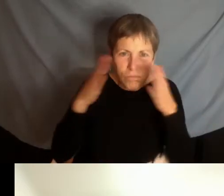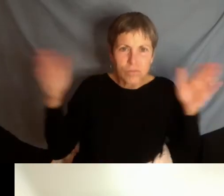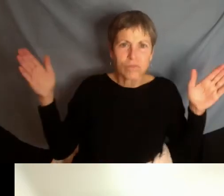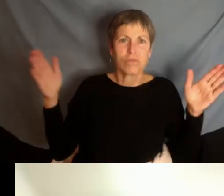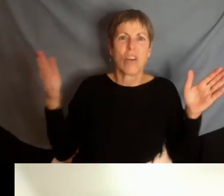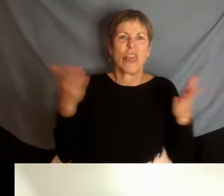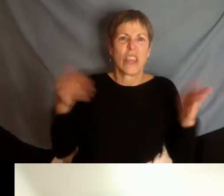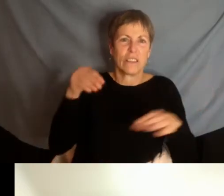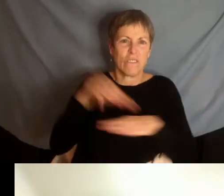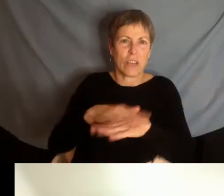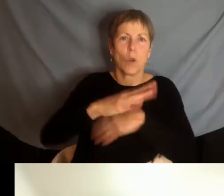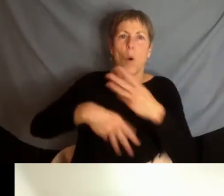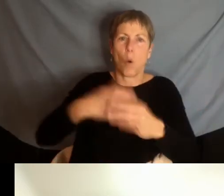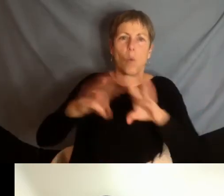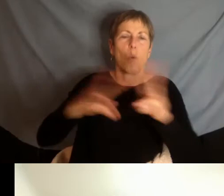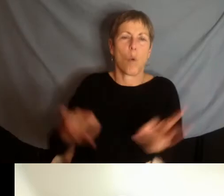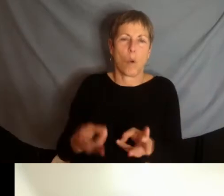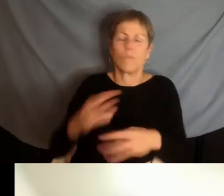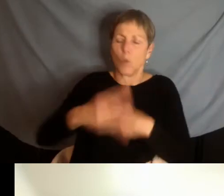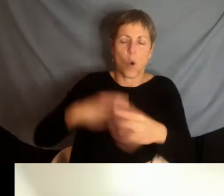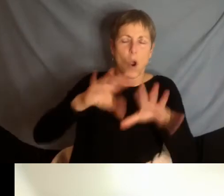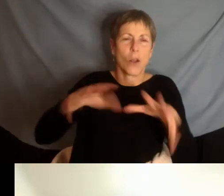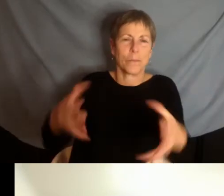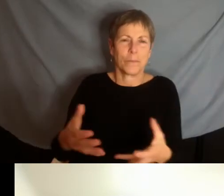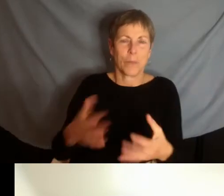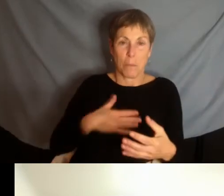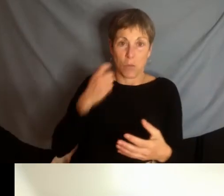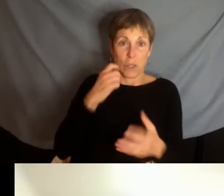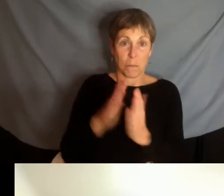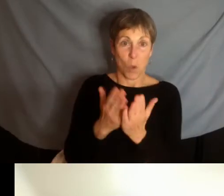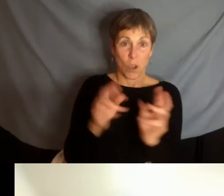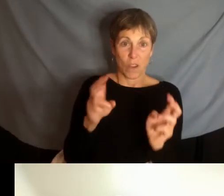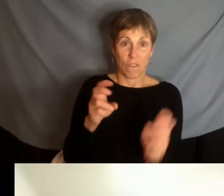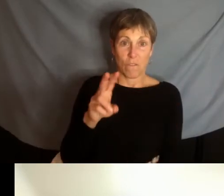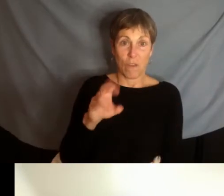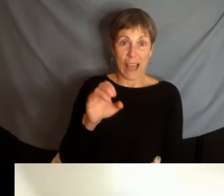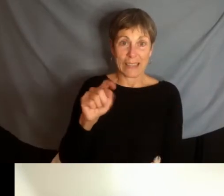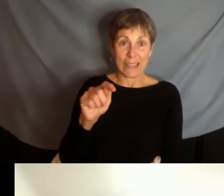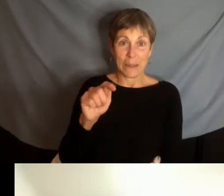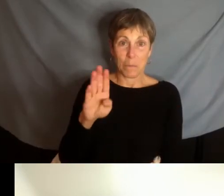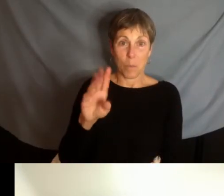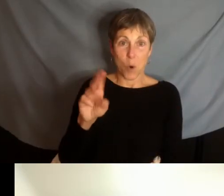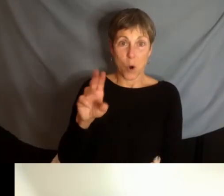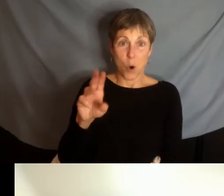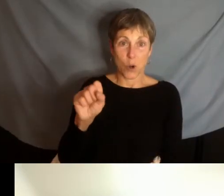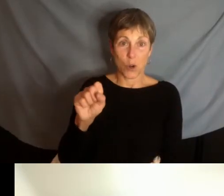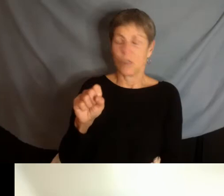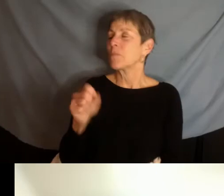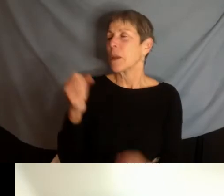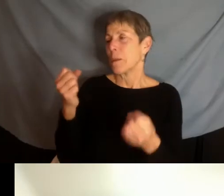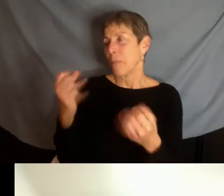asuntos globales. Es algo de lo que yo hablo en mi libro anterior, Fronteras Violentas, donde algunos de los problemas que enfrentamos